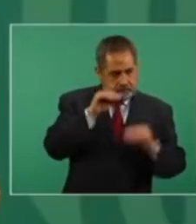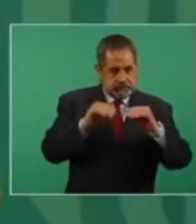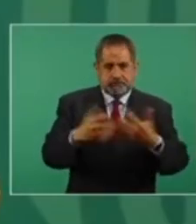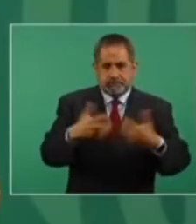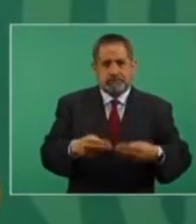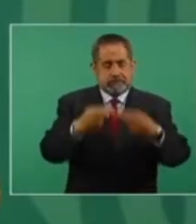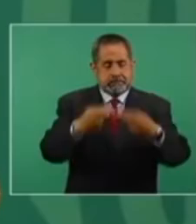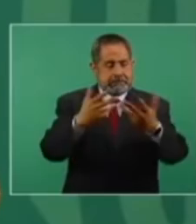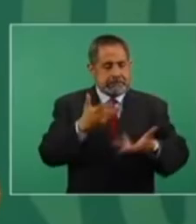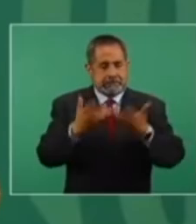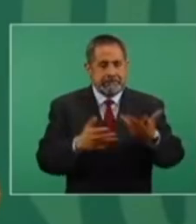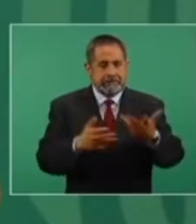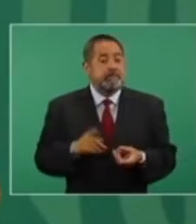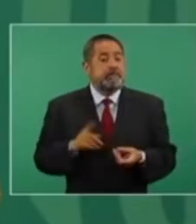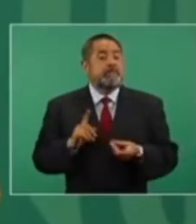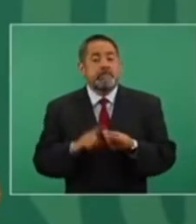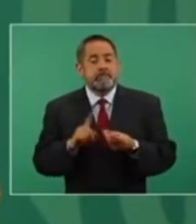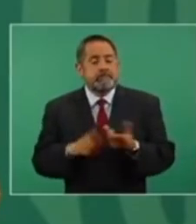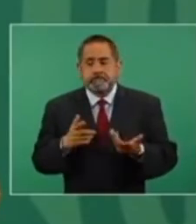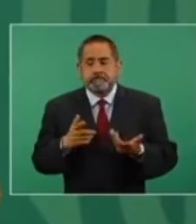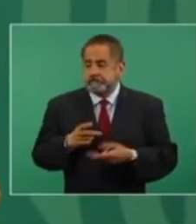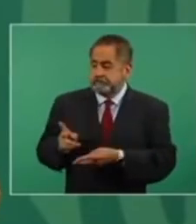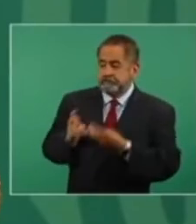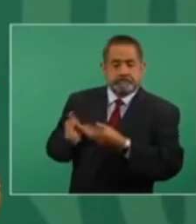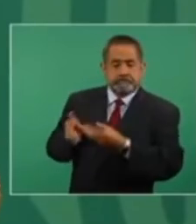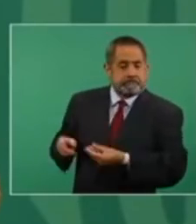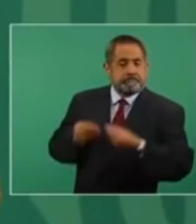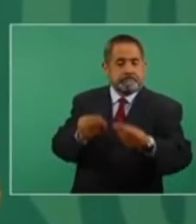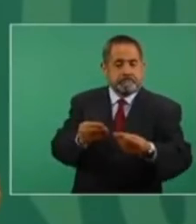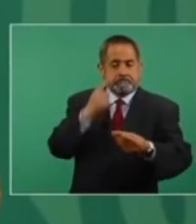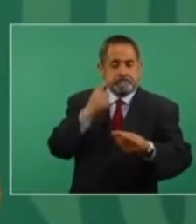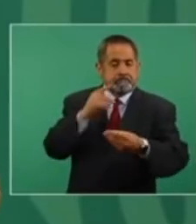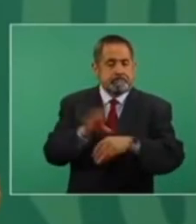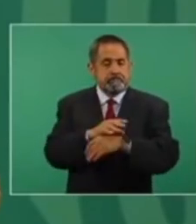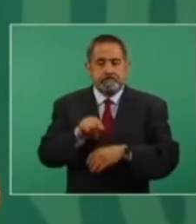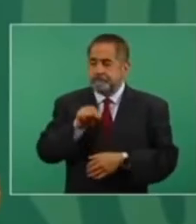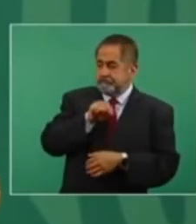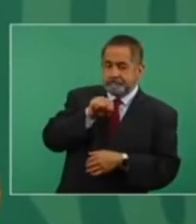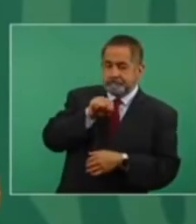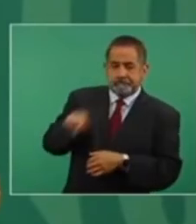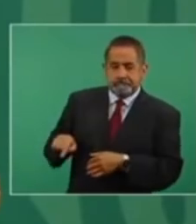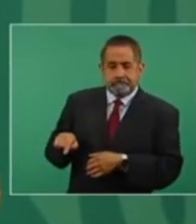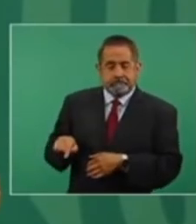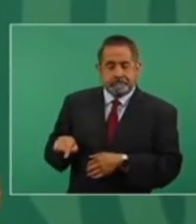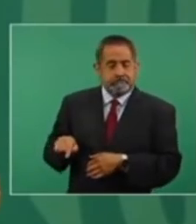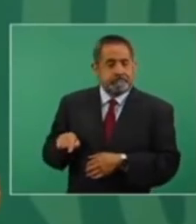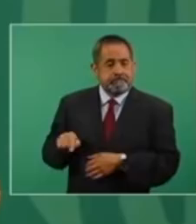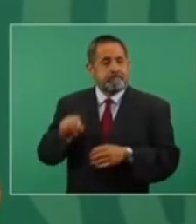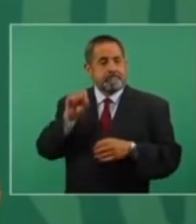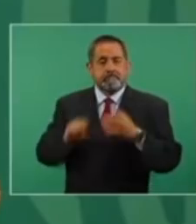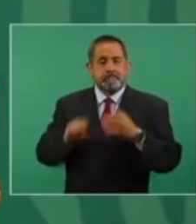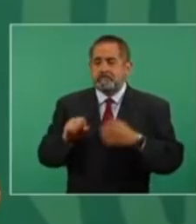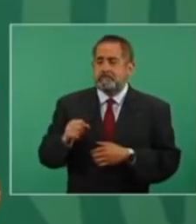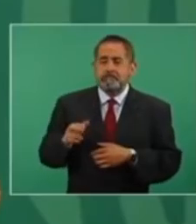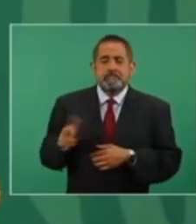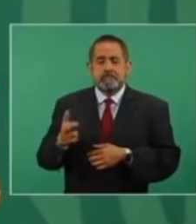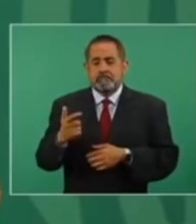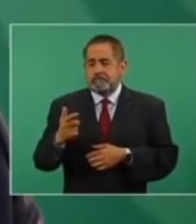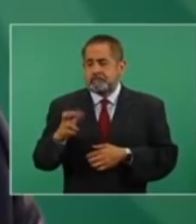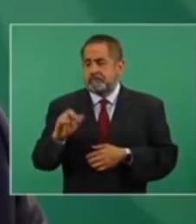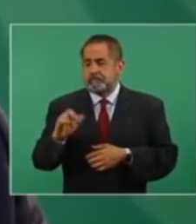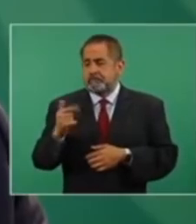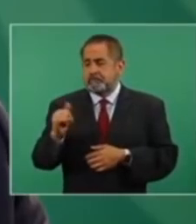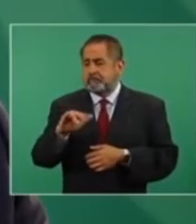energía eléctrica, de las plantas hidroeléctricas del Grijalva y de